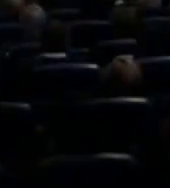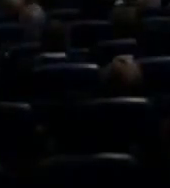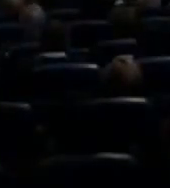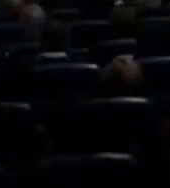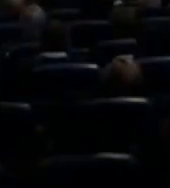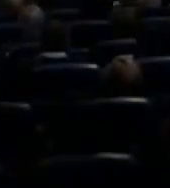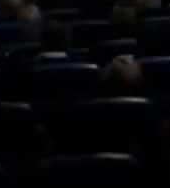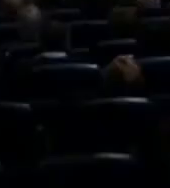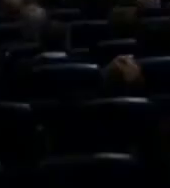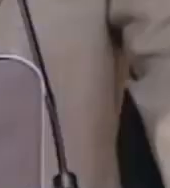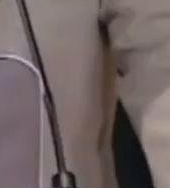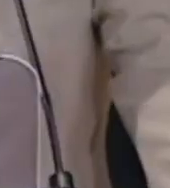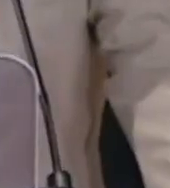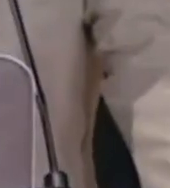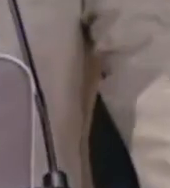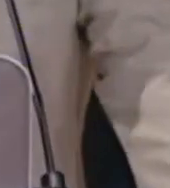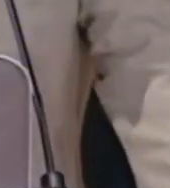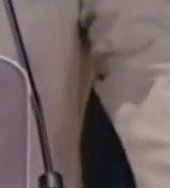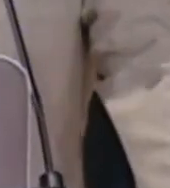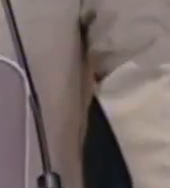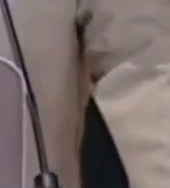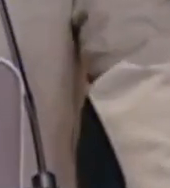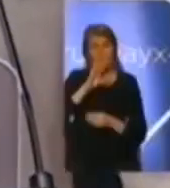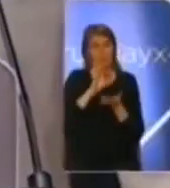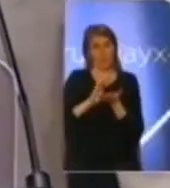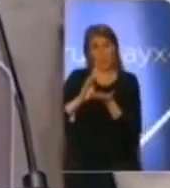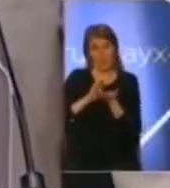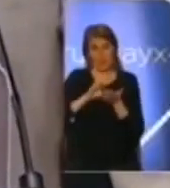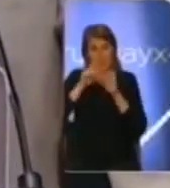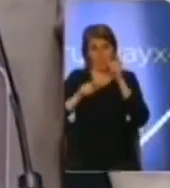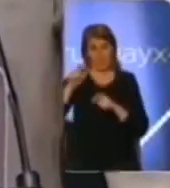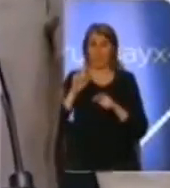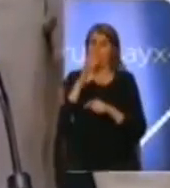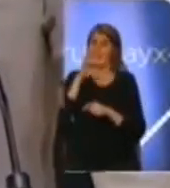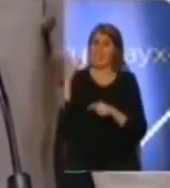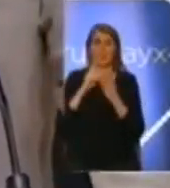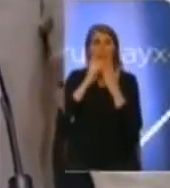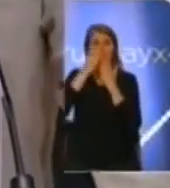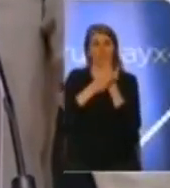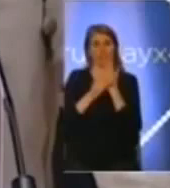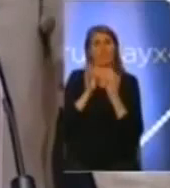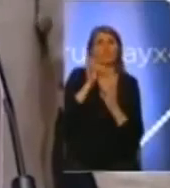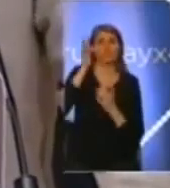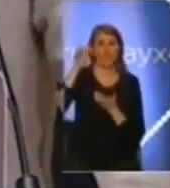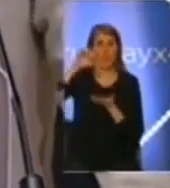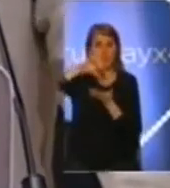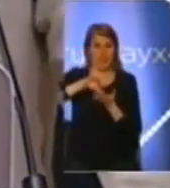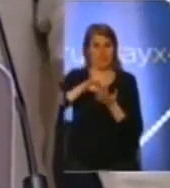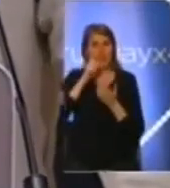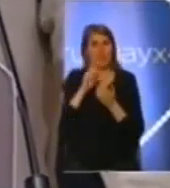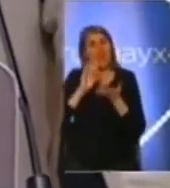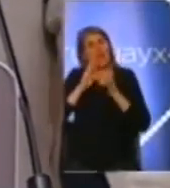En las elecciones nacionales, la ciudadanía también elige un proyecto de país y la estrategia